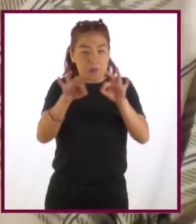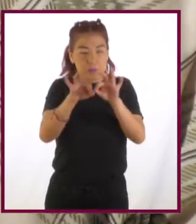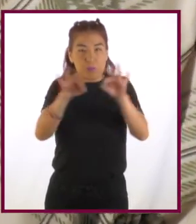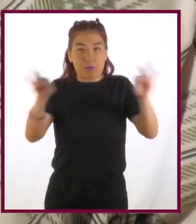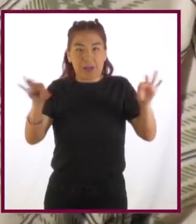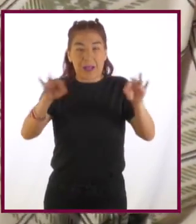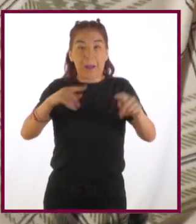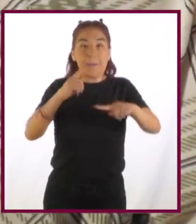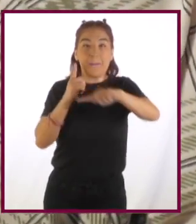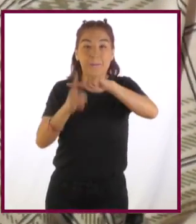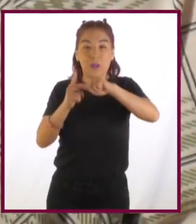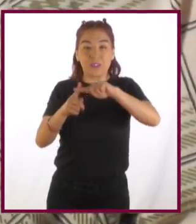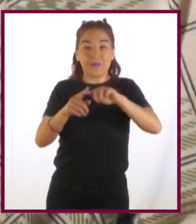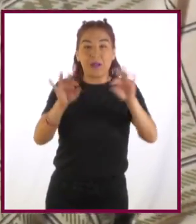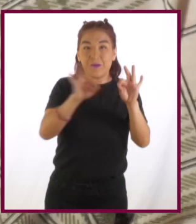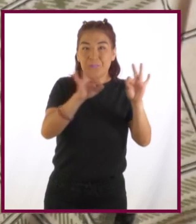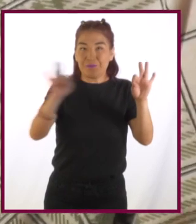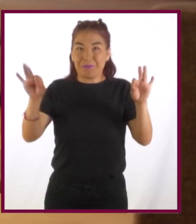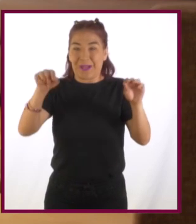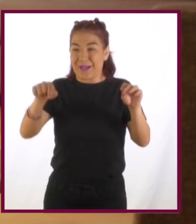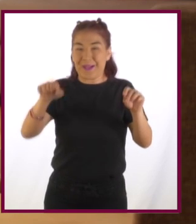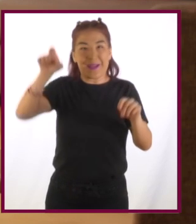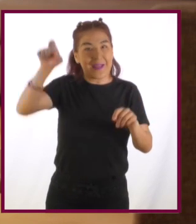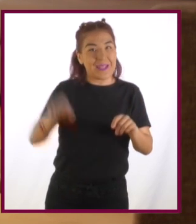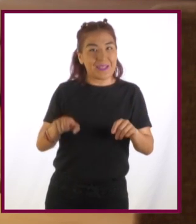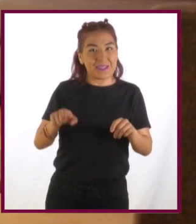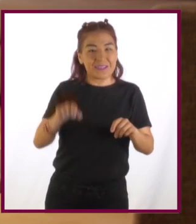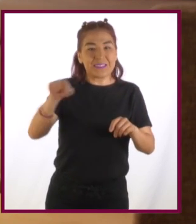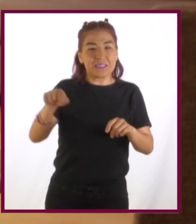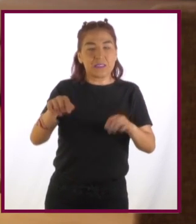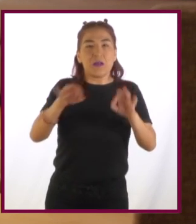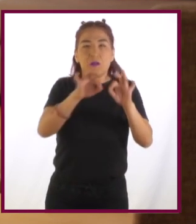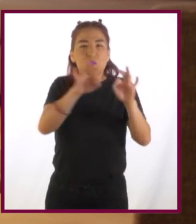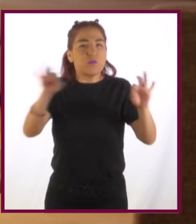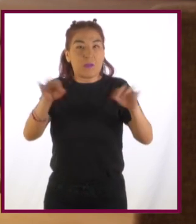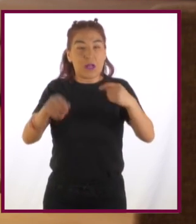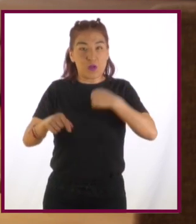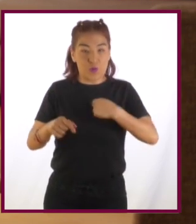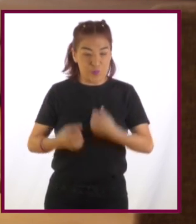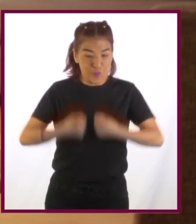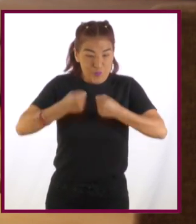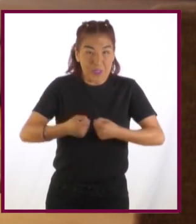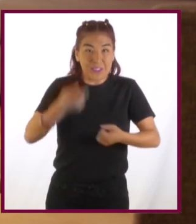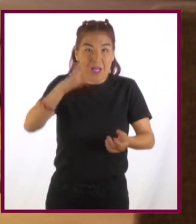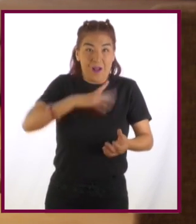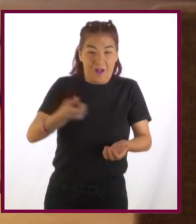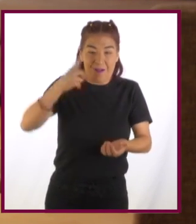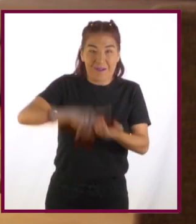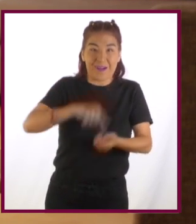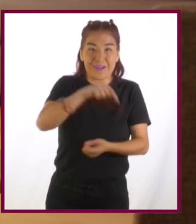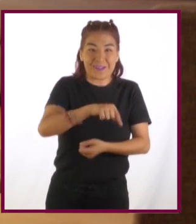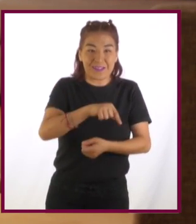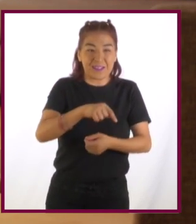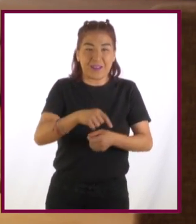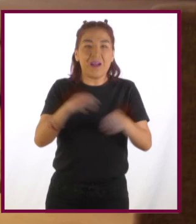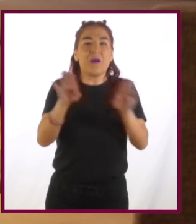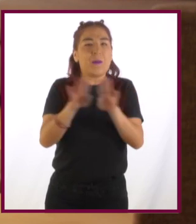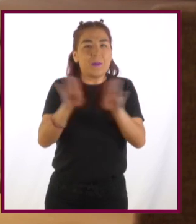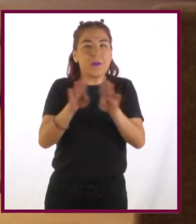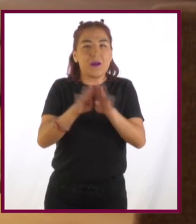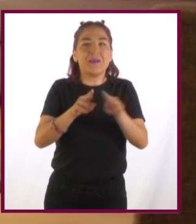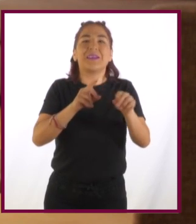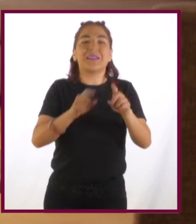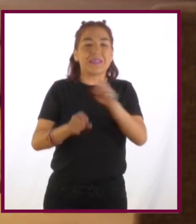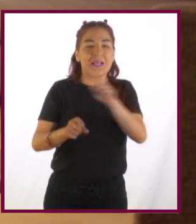este cuerpo en la dirección positiva del eje, digamos X, la fuerza que yo debo considerar que existe en este